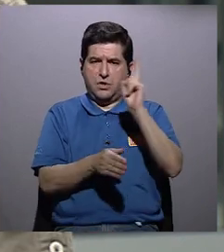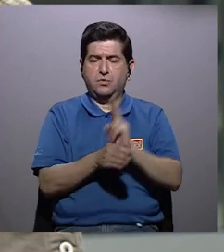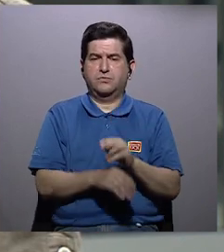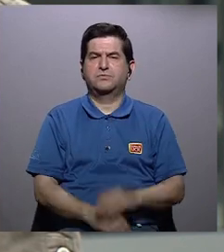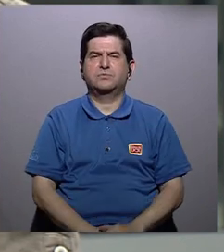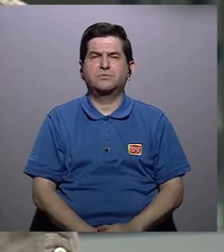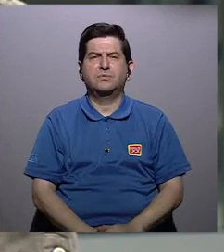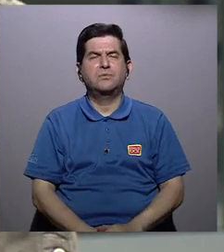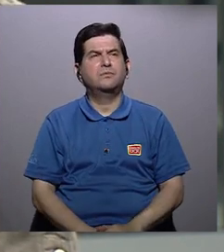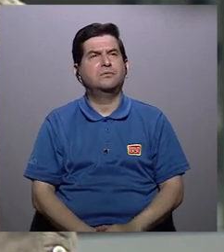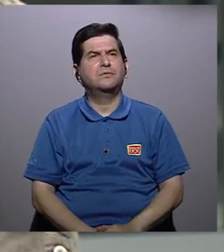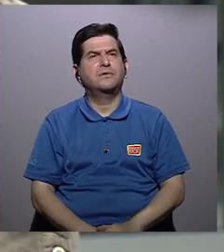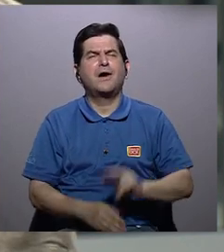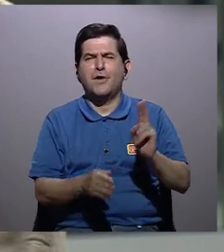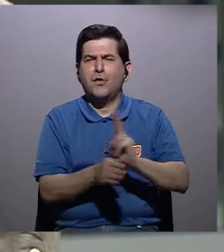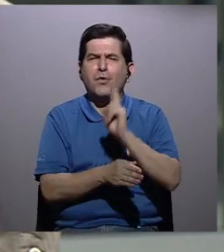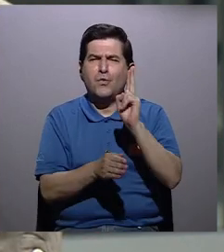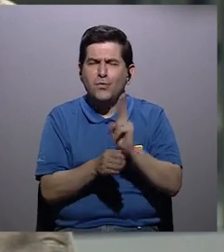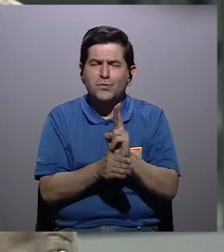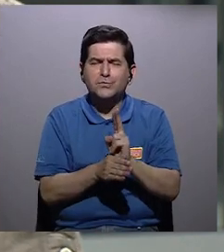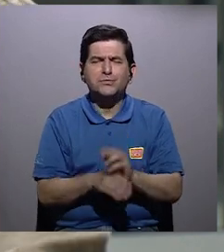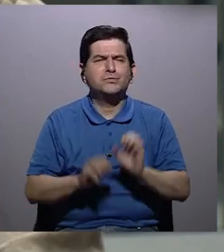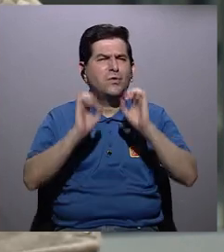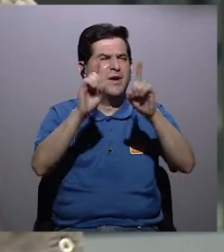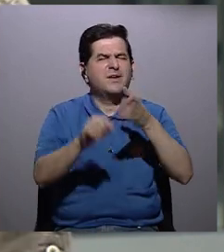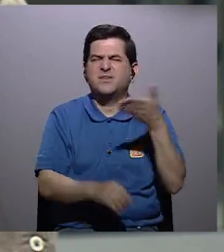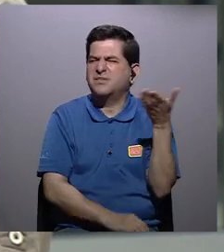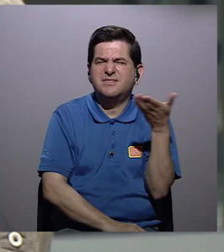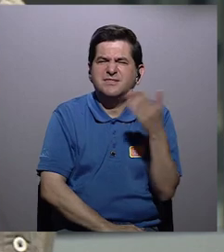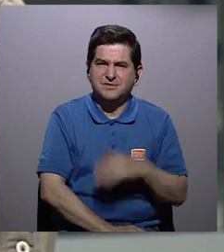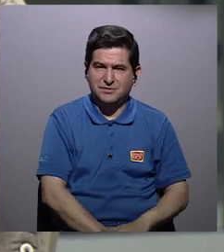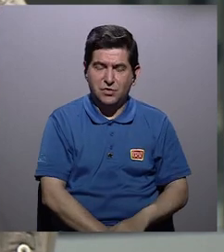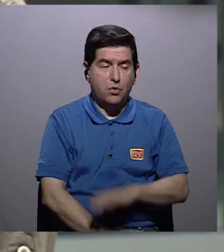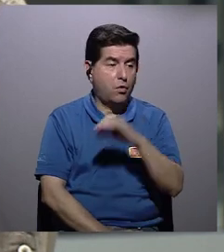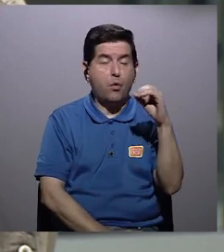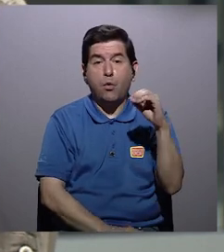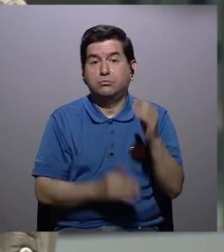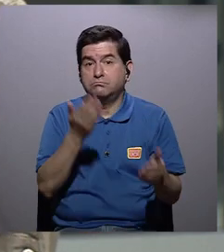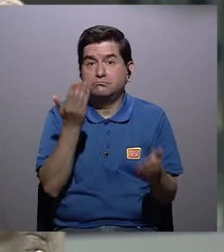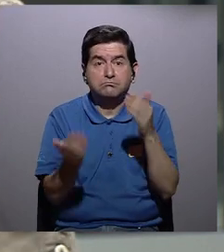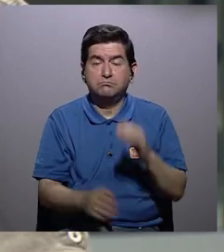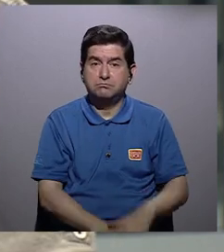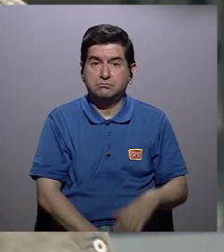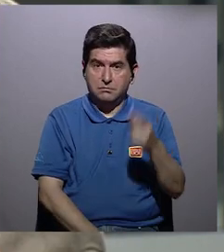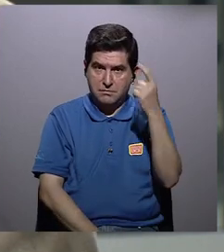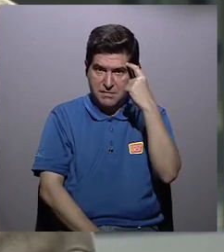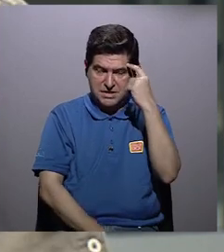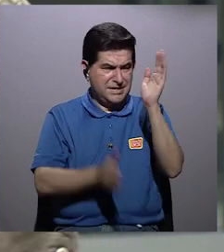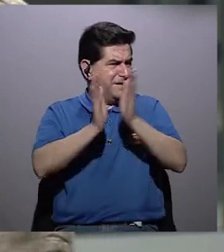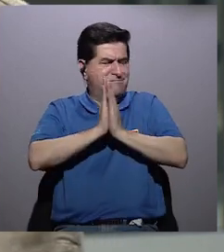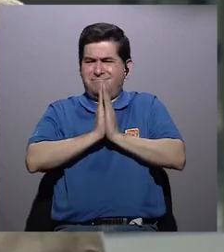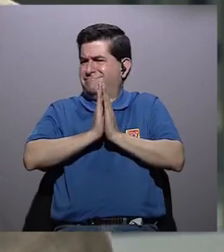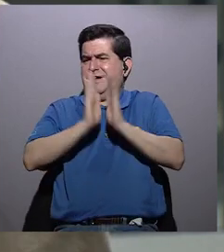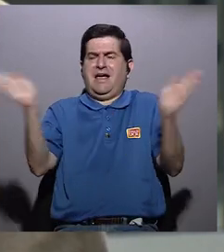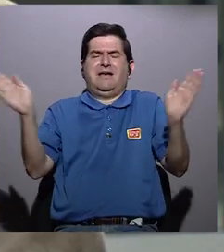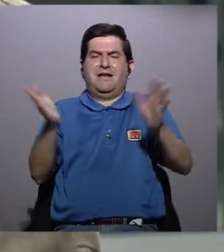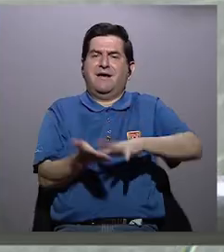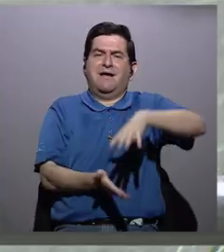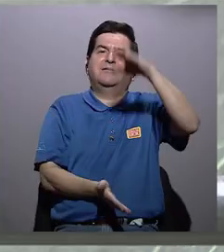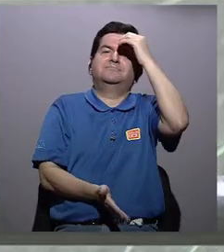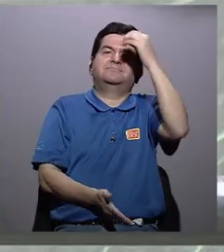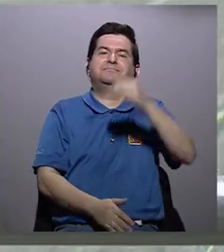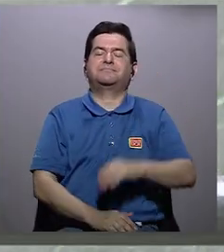se usa, qué se usa a nivel educativo, digamos? O a nivel, digámoslo de forma más general, a nivel de